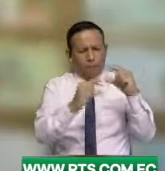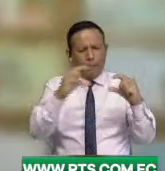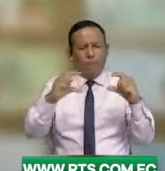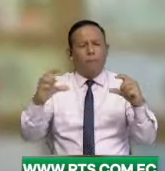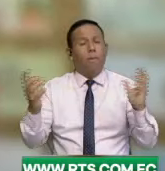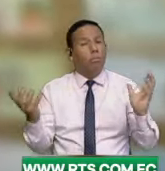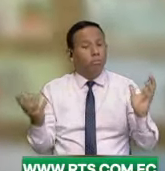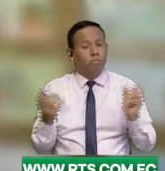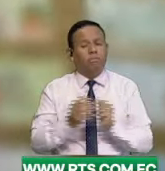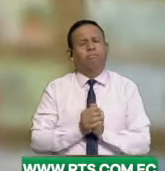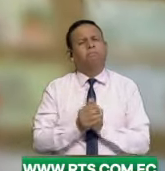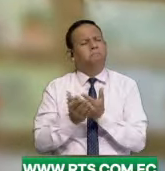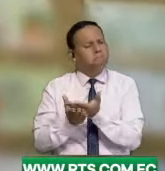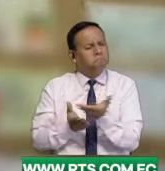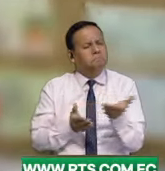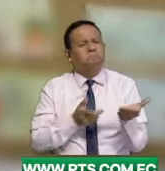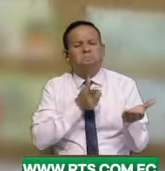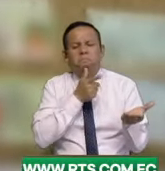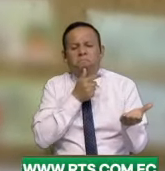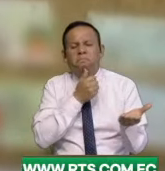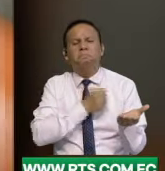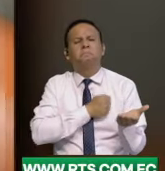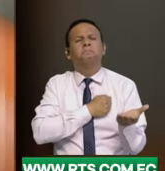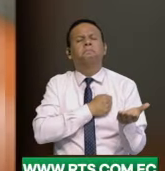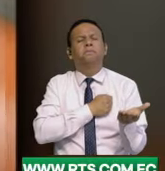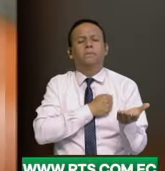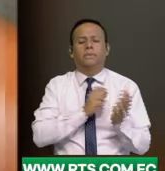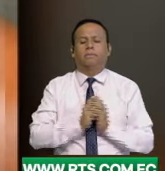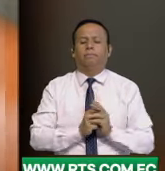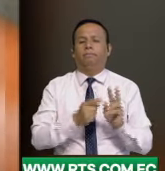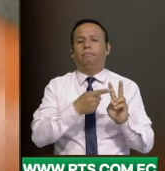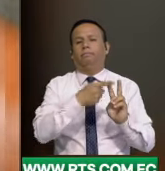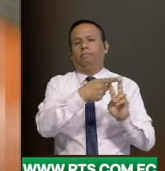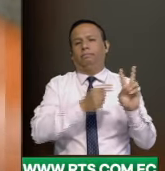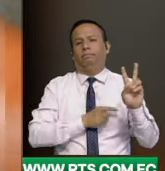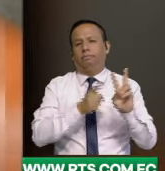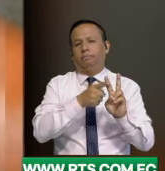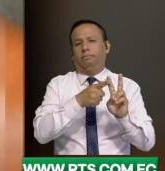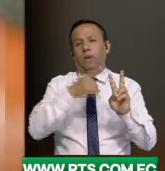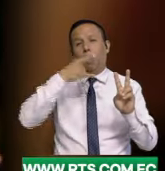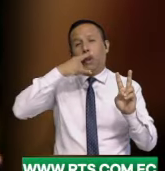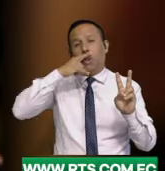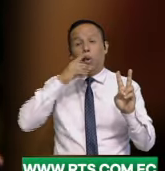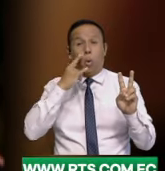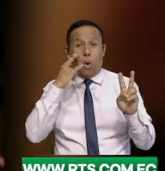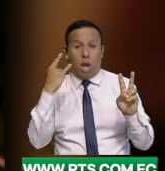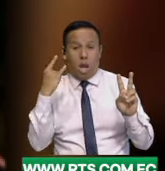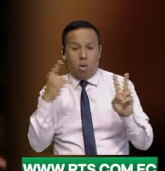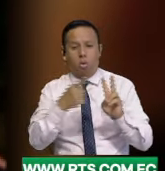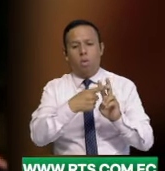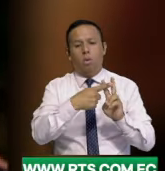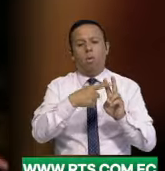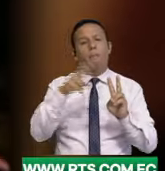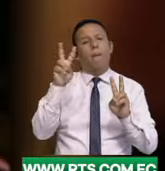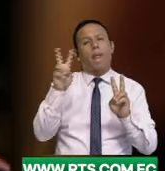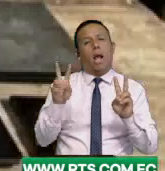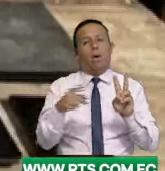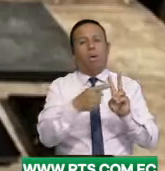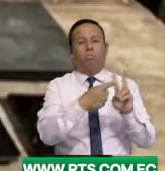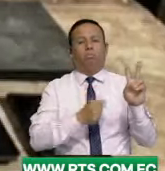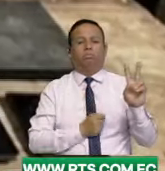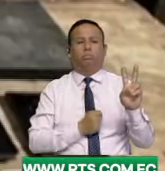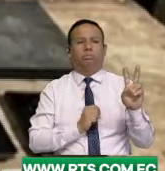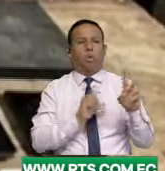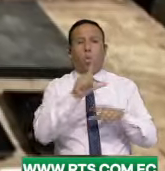quiénes pertenecía todo esto? Los dos, alias Niño Rico y alias Beneco, fueron atrapados en una finca. Allí